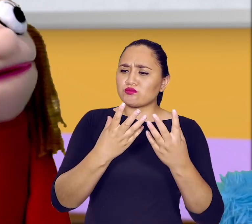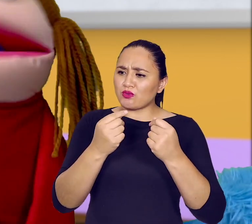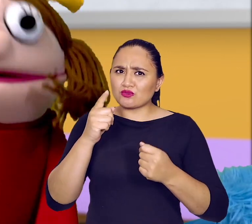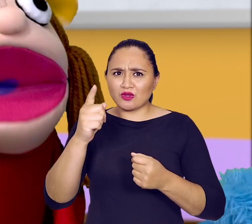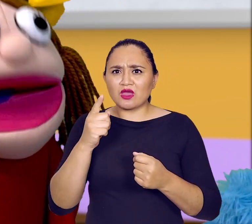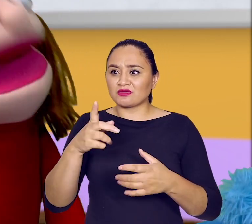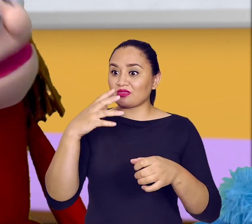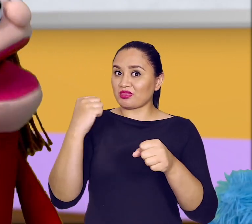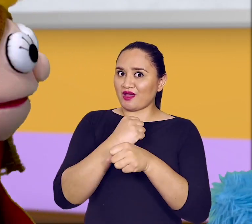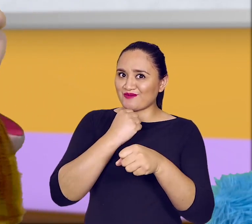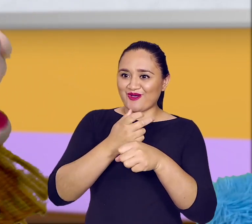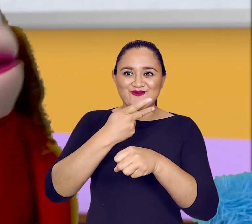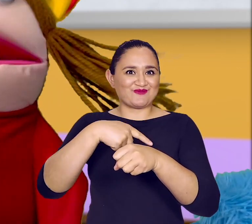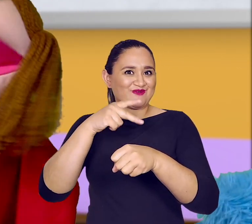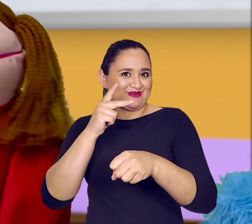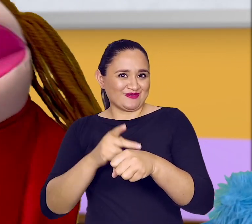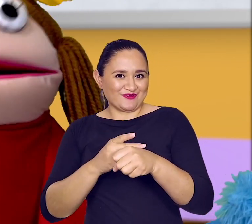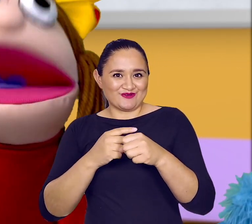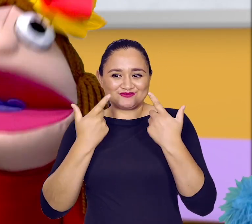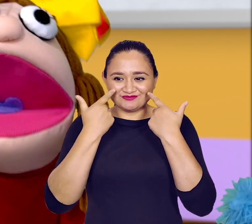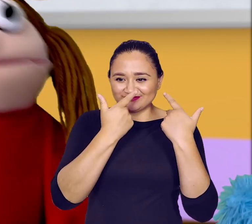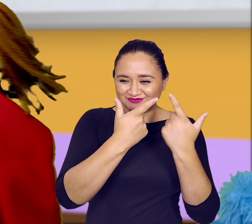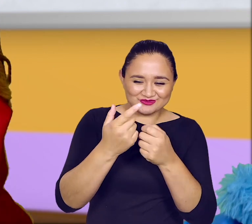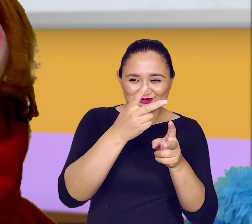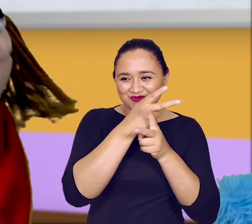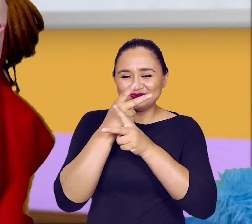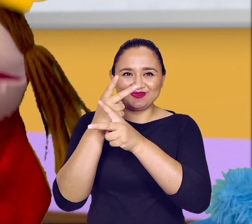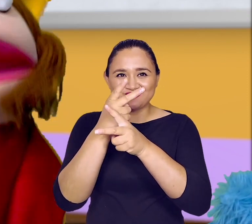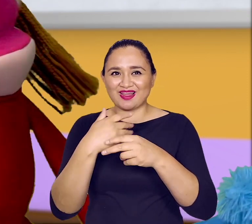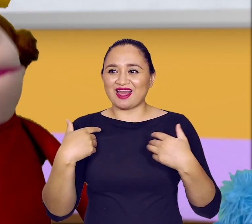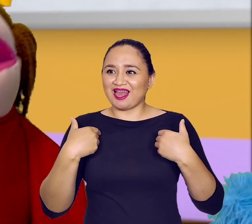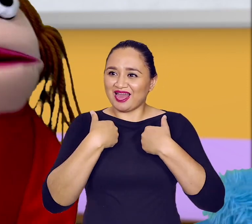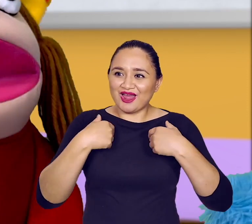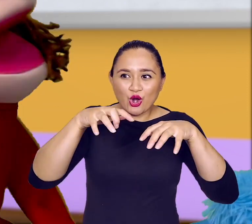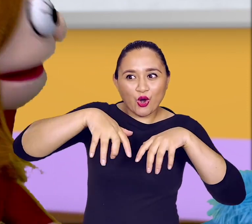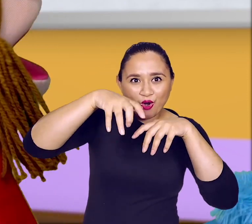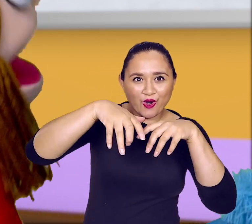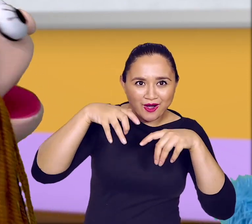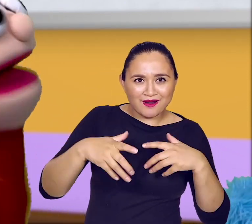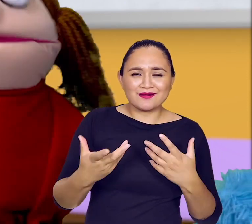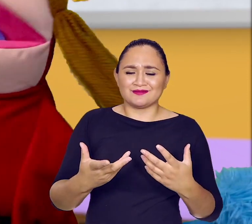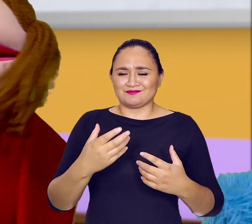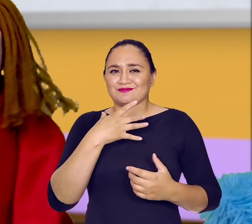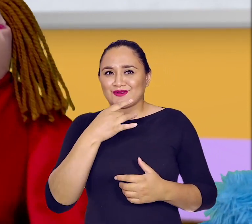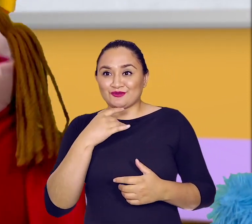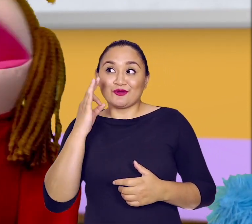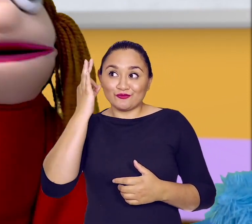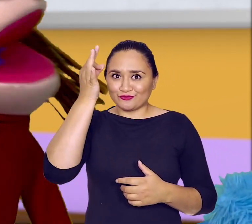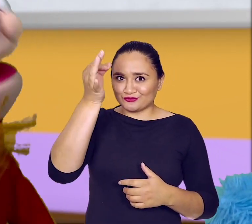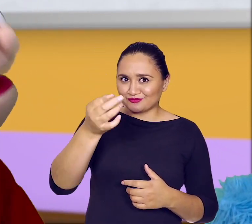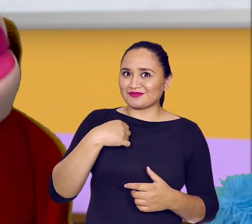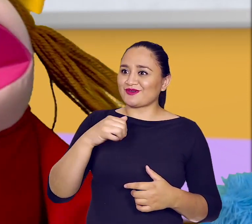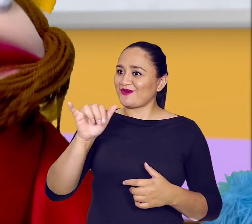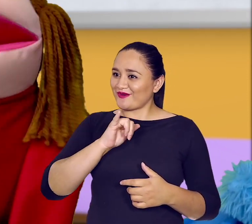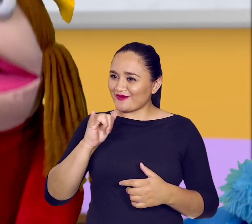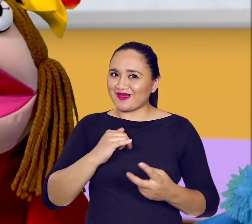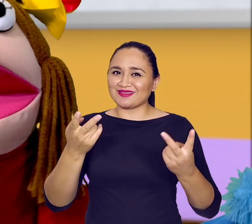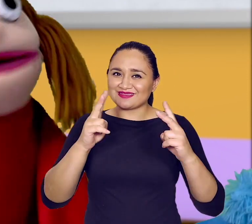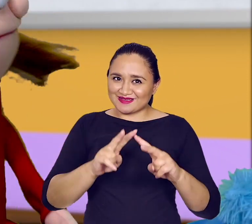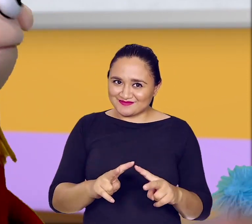profesión de cuidar a los perros ya las mascotas yo también quisiera ser veterinaria cuando sea grande